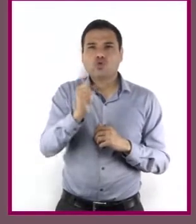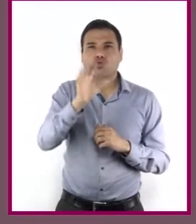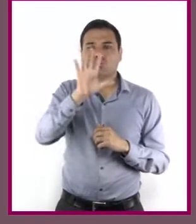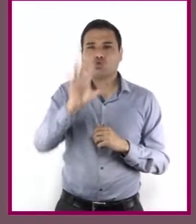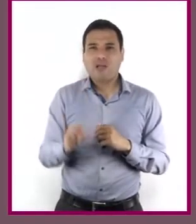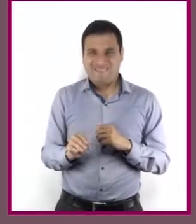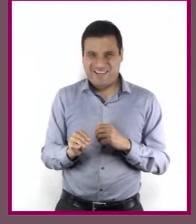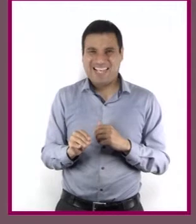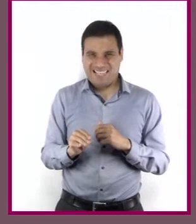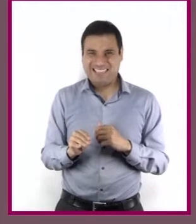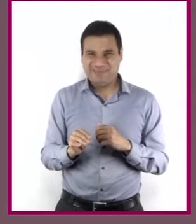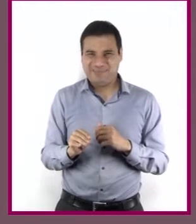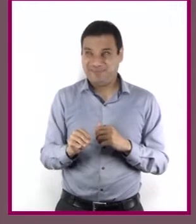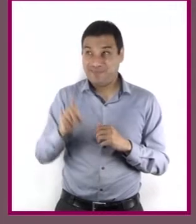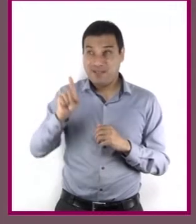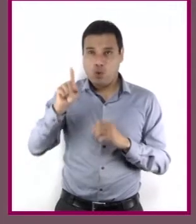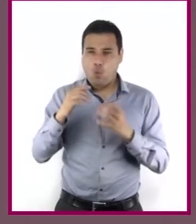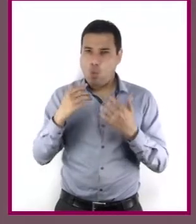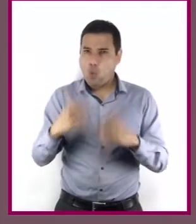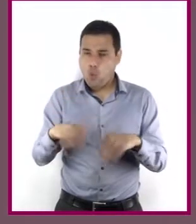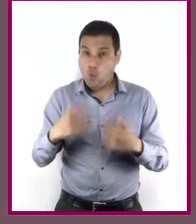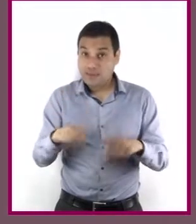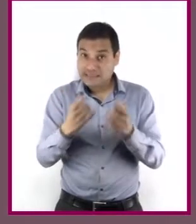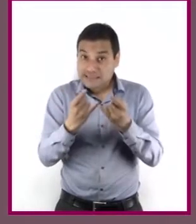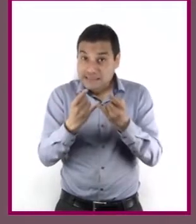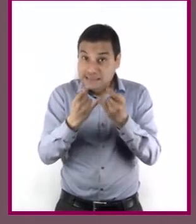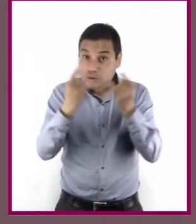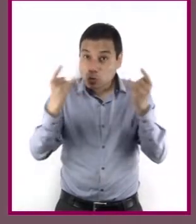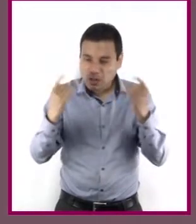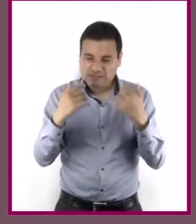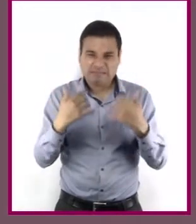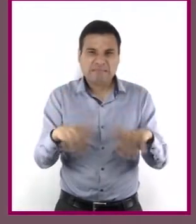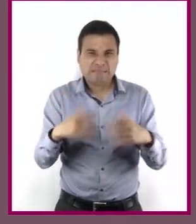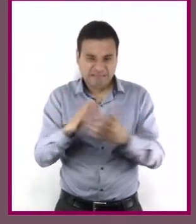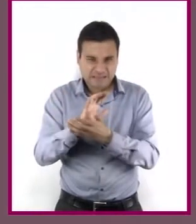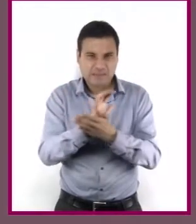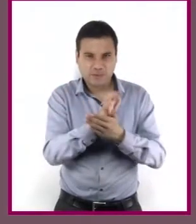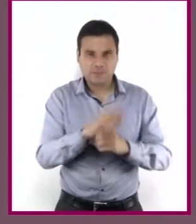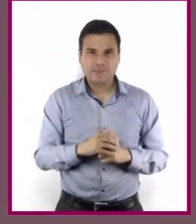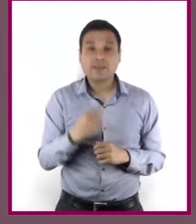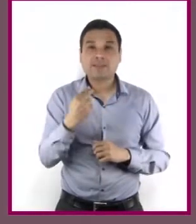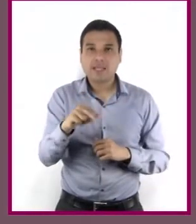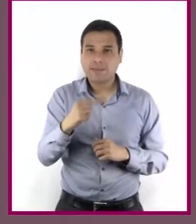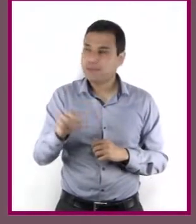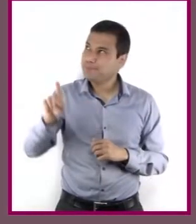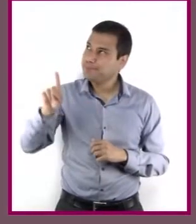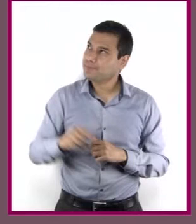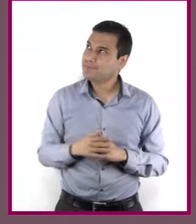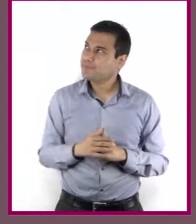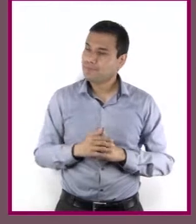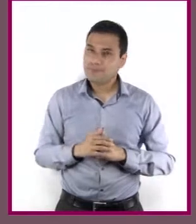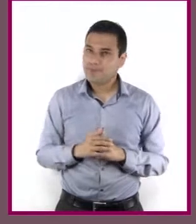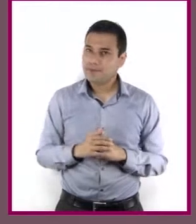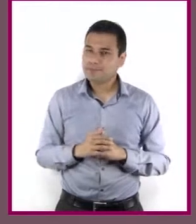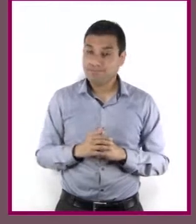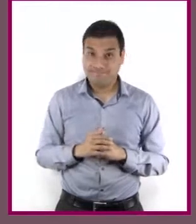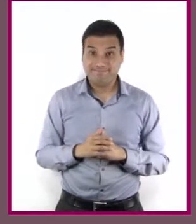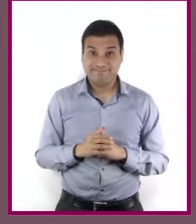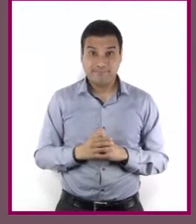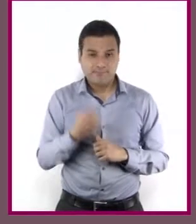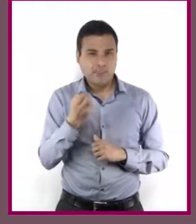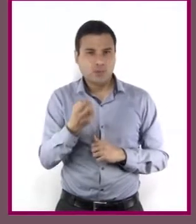de los sucesos más importantes en materia de discriminación, el apartheid, un fenómeno que tuvo